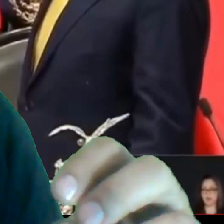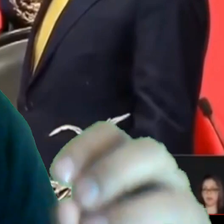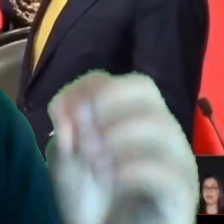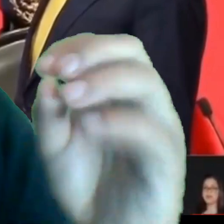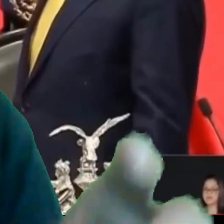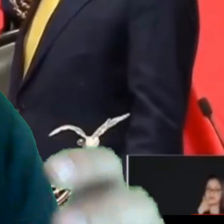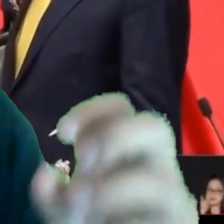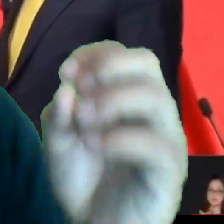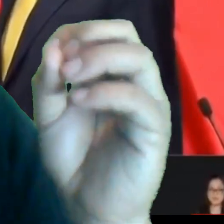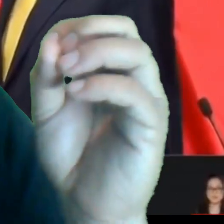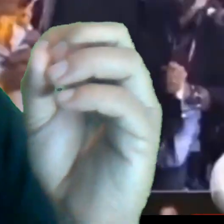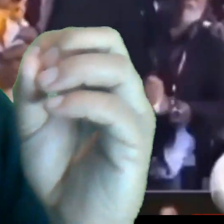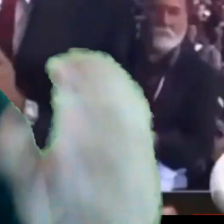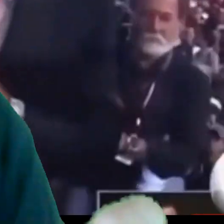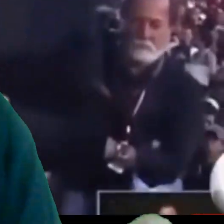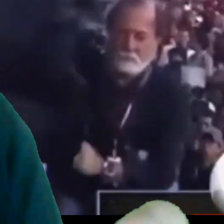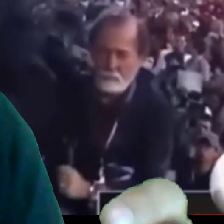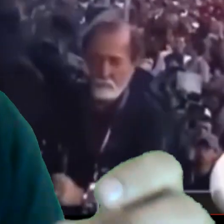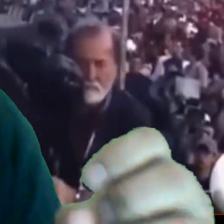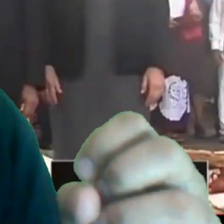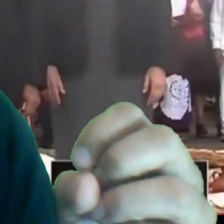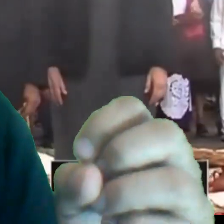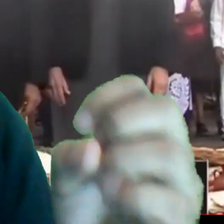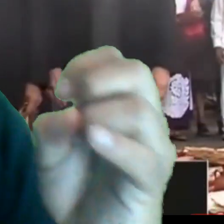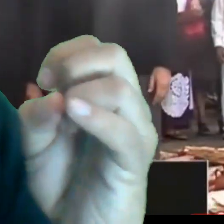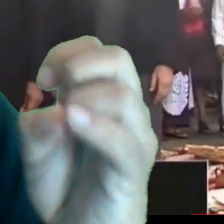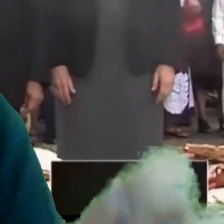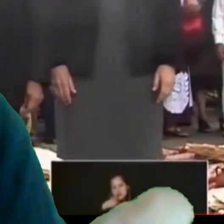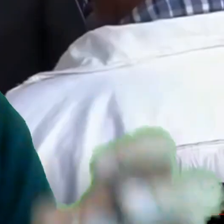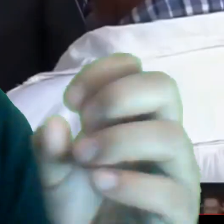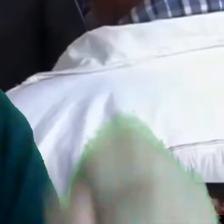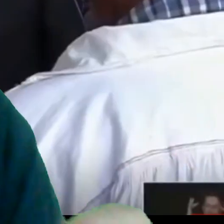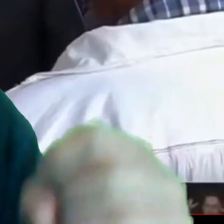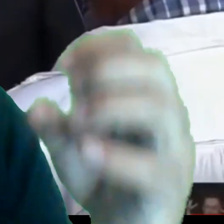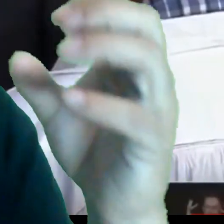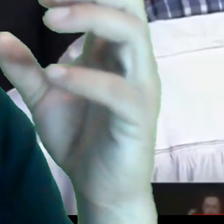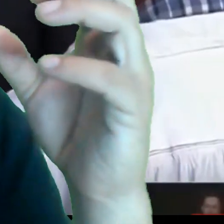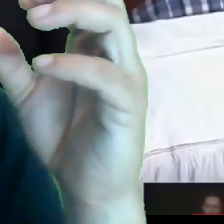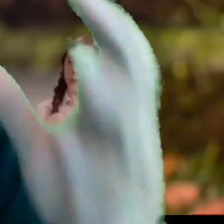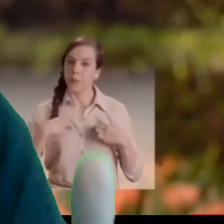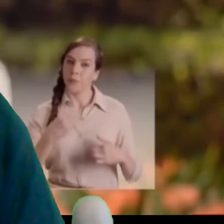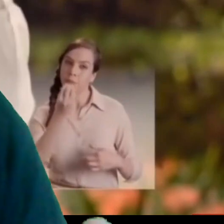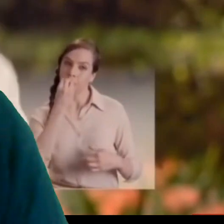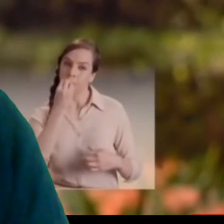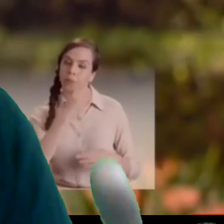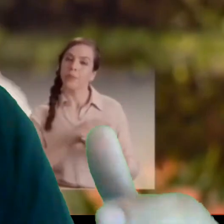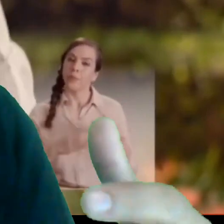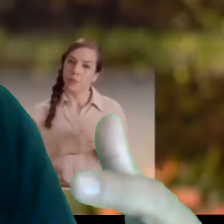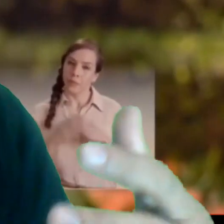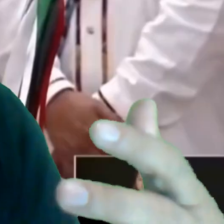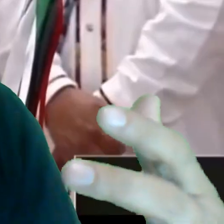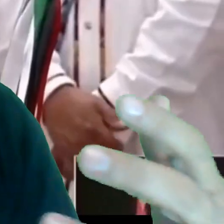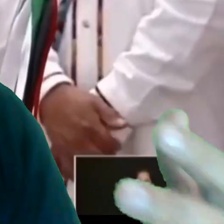diciendo que va a acusar a aquellos que hagan desmanes con sus madres, padres, con sus abuelos.